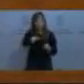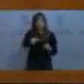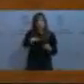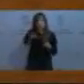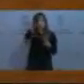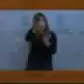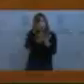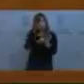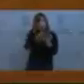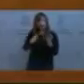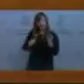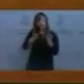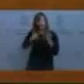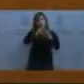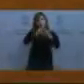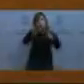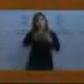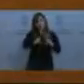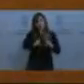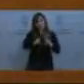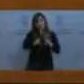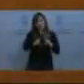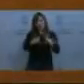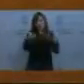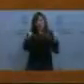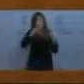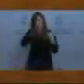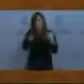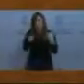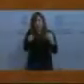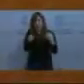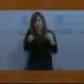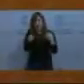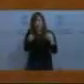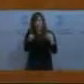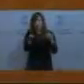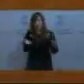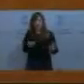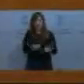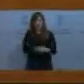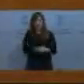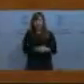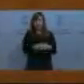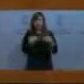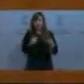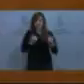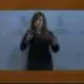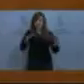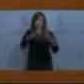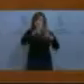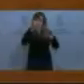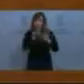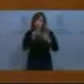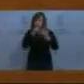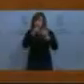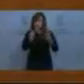organizaciones profesionales responsables. Por ejemplo, en este resumen que tengo aquí,